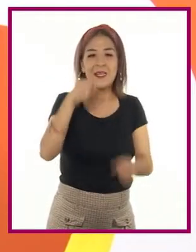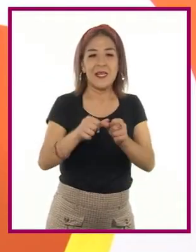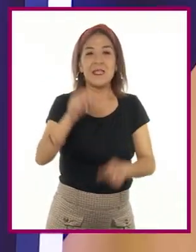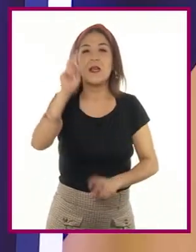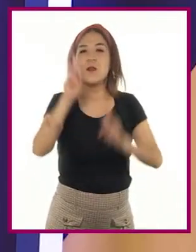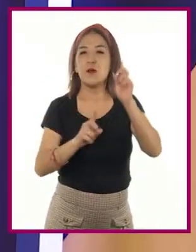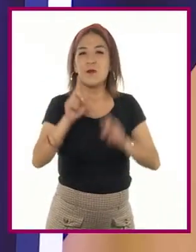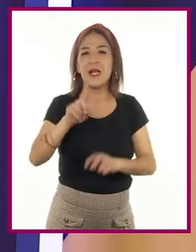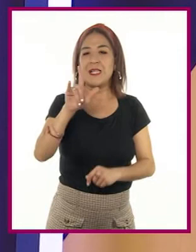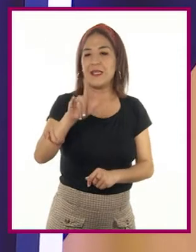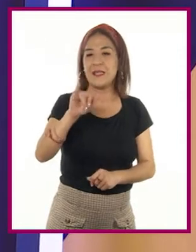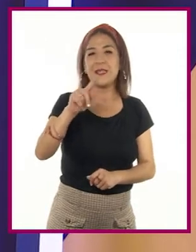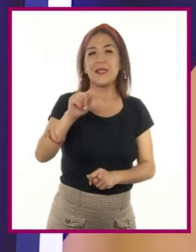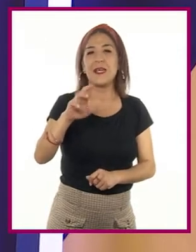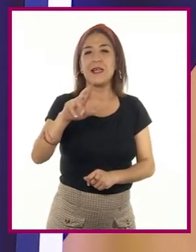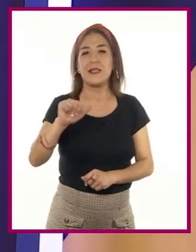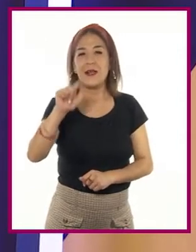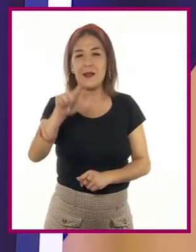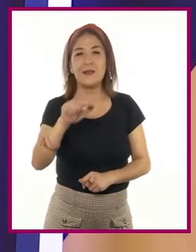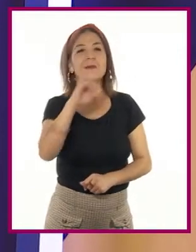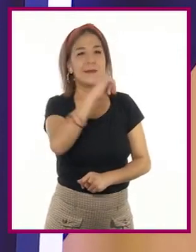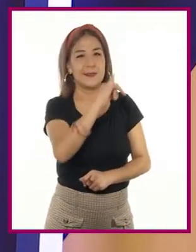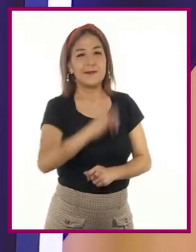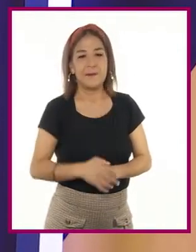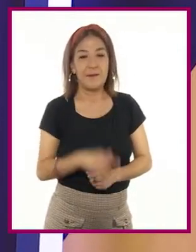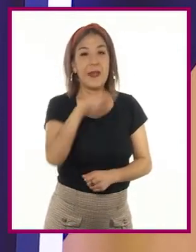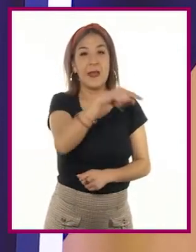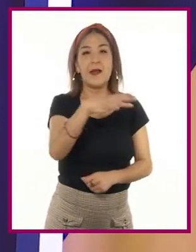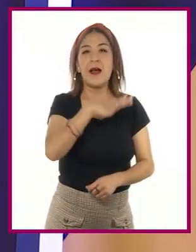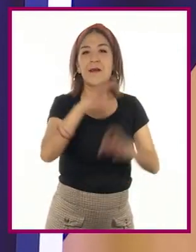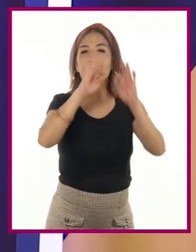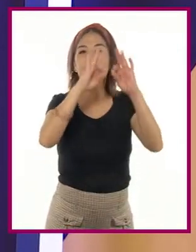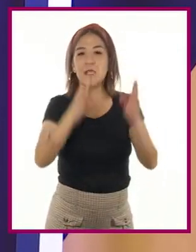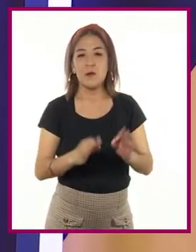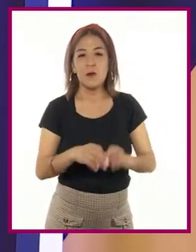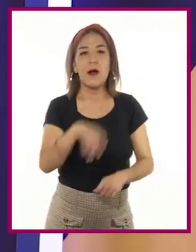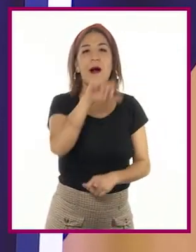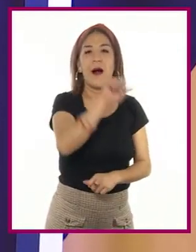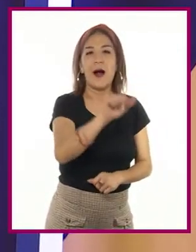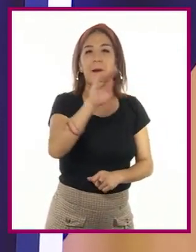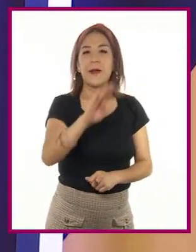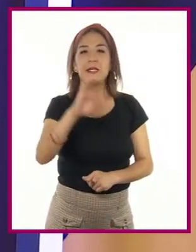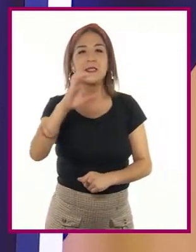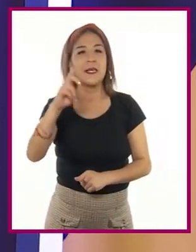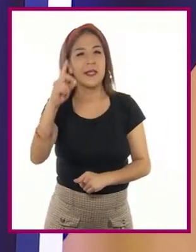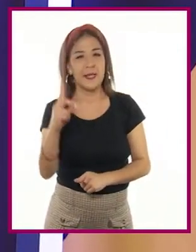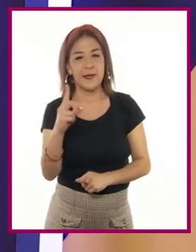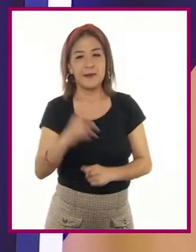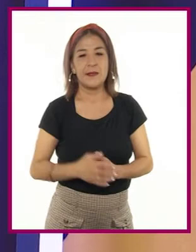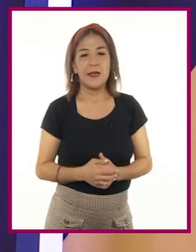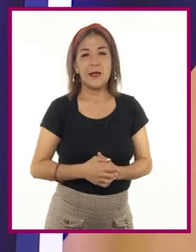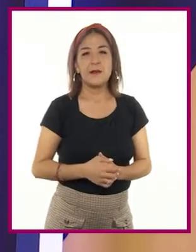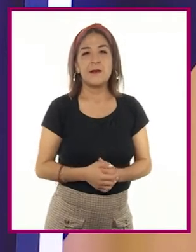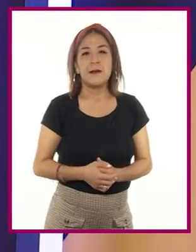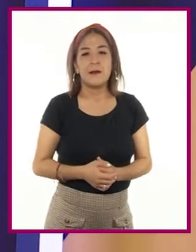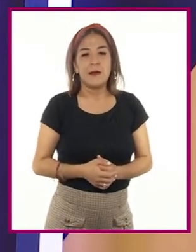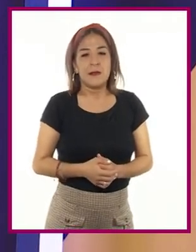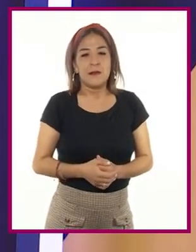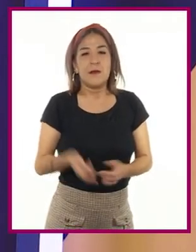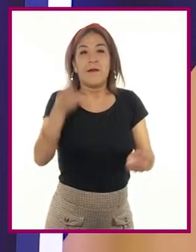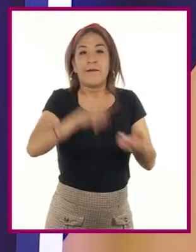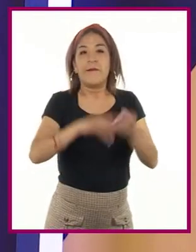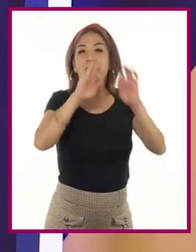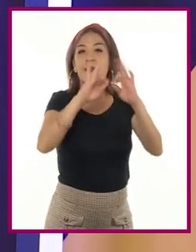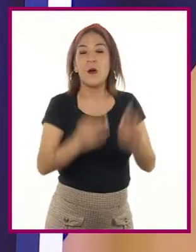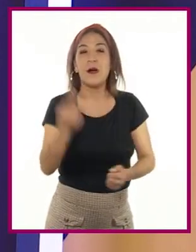lincoln así es se tiene la figura a b c de un cuadrilátero del que se